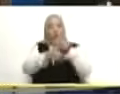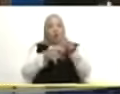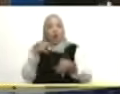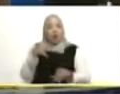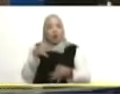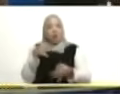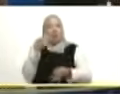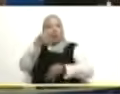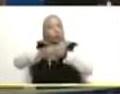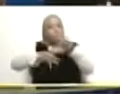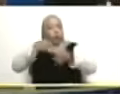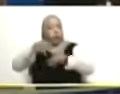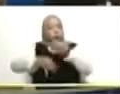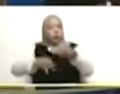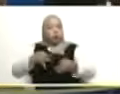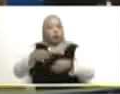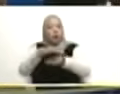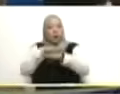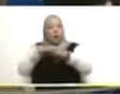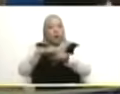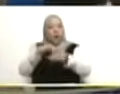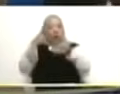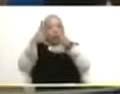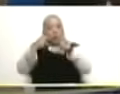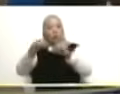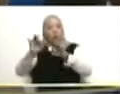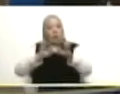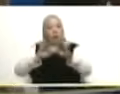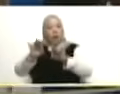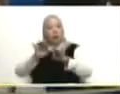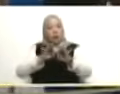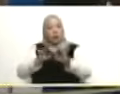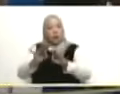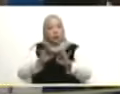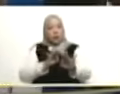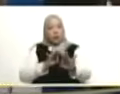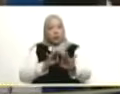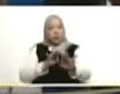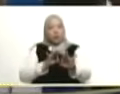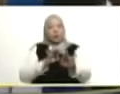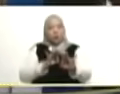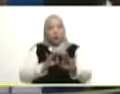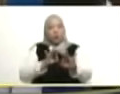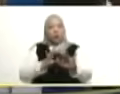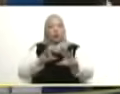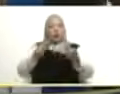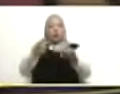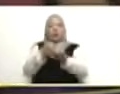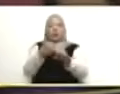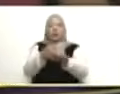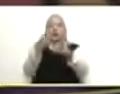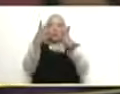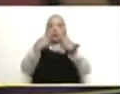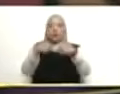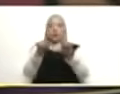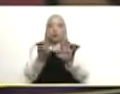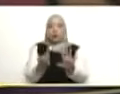lujo de detalle. Ministra de Finanzas, prepárese. Y llegamos al vértice número